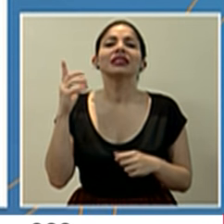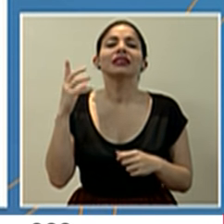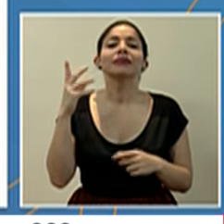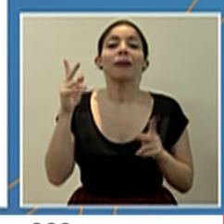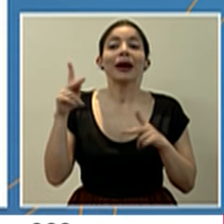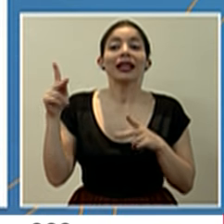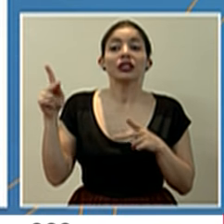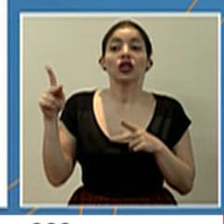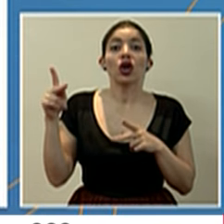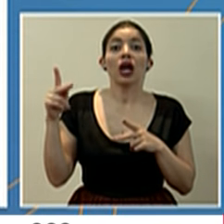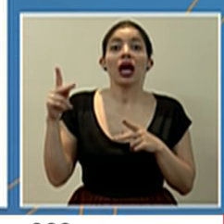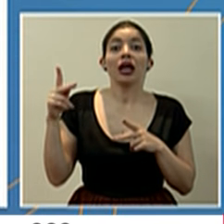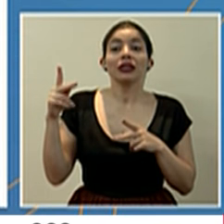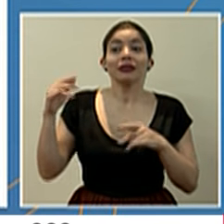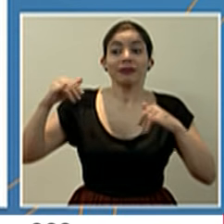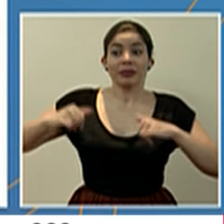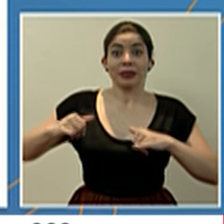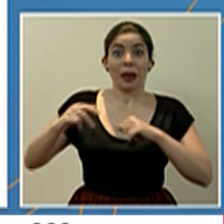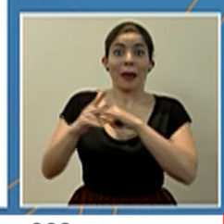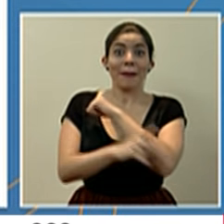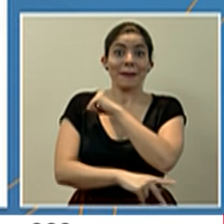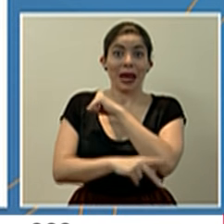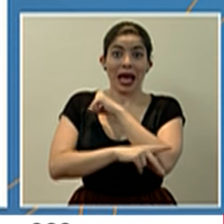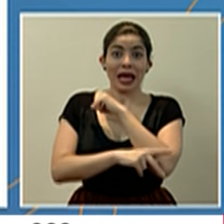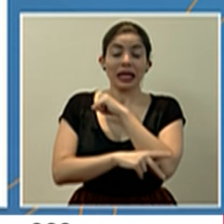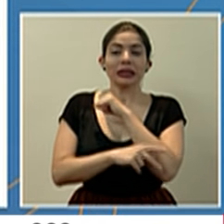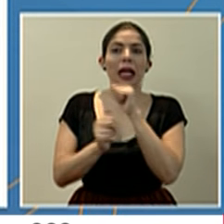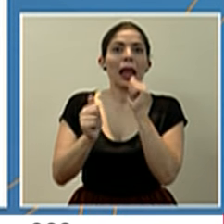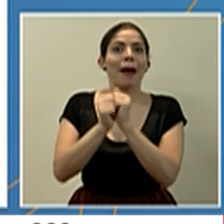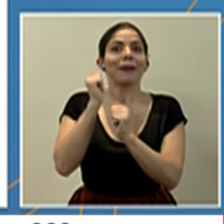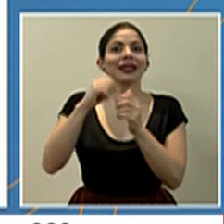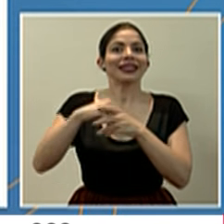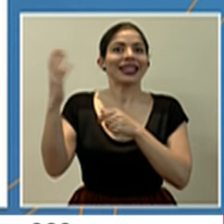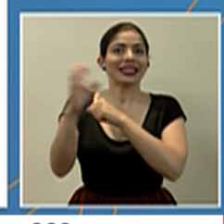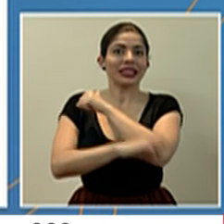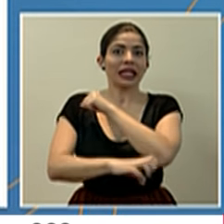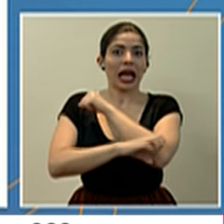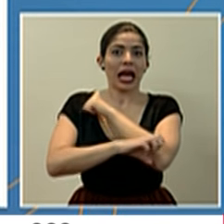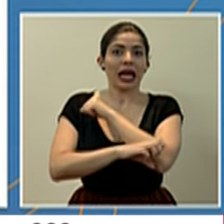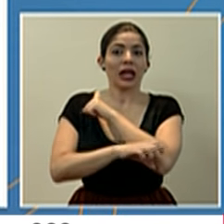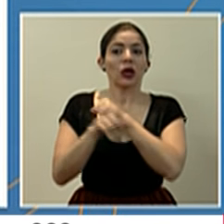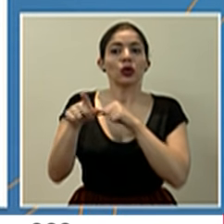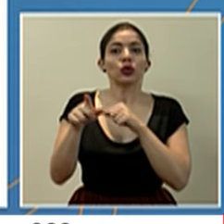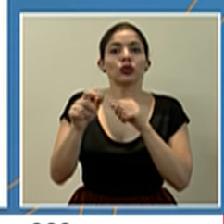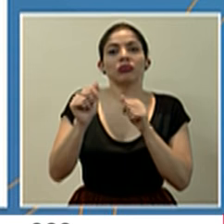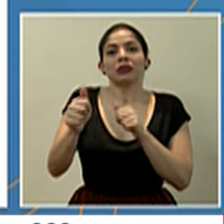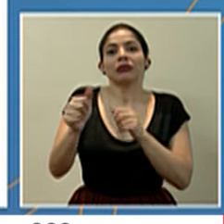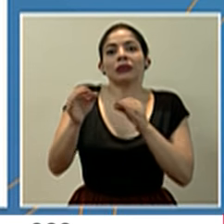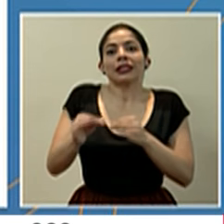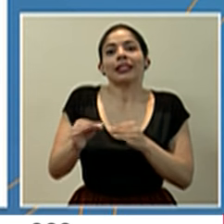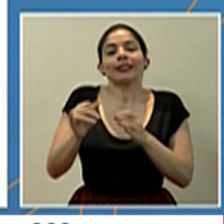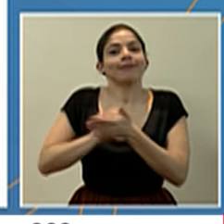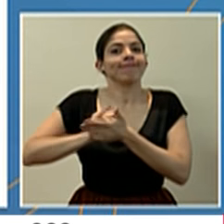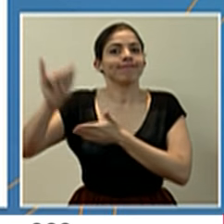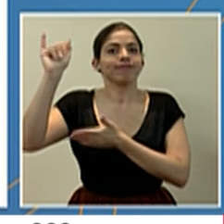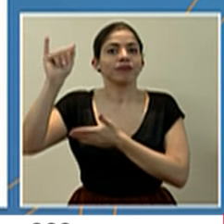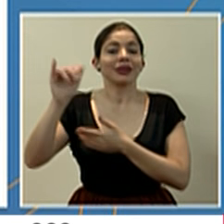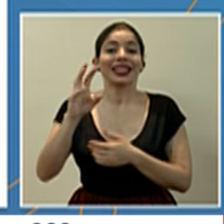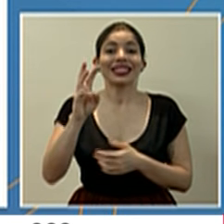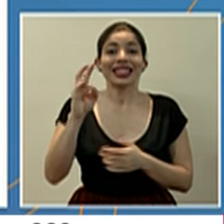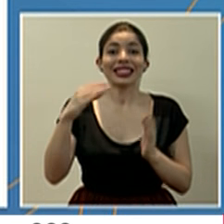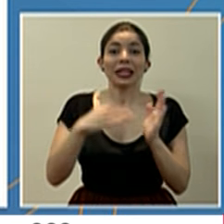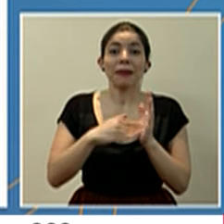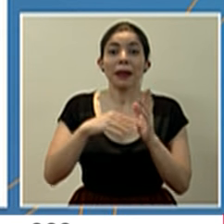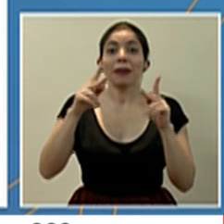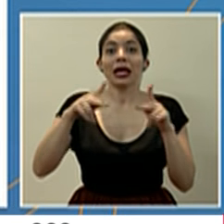en el país al momento de la crisis, la gran mayoría extranjeros y que por algún motivo decidieron salir del país. 67 mil